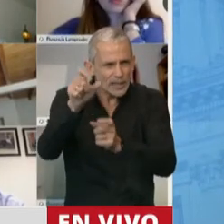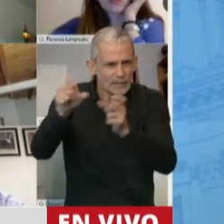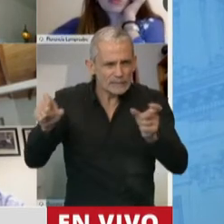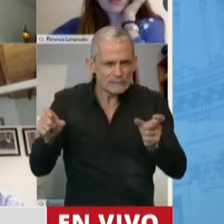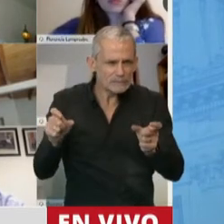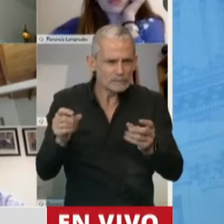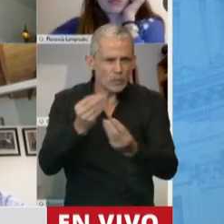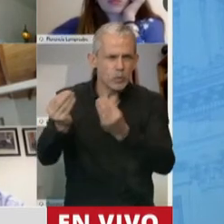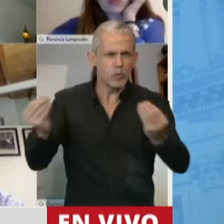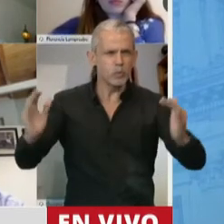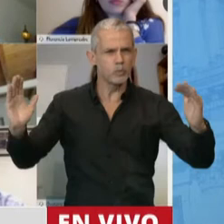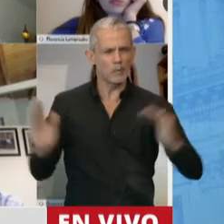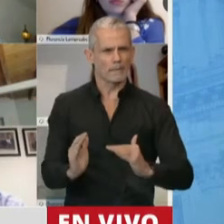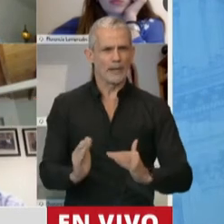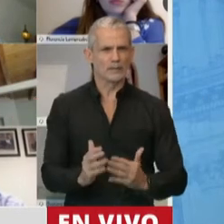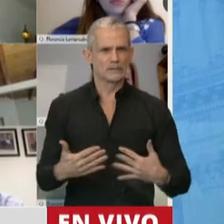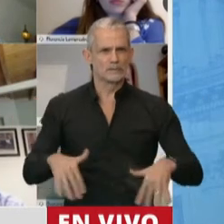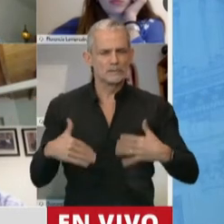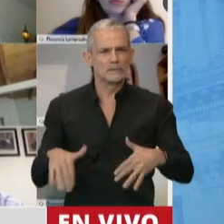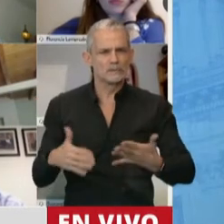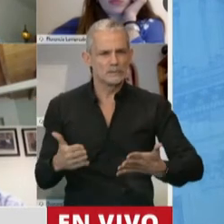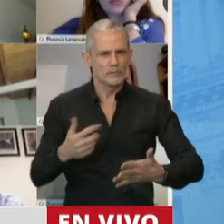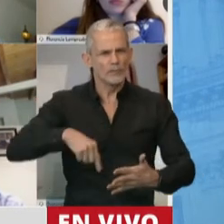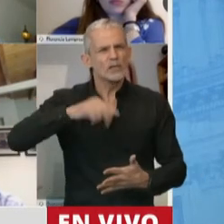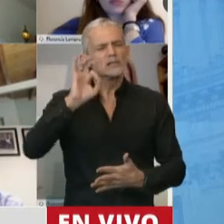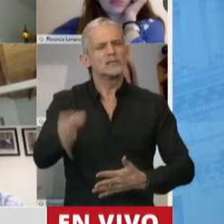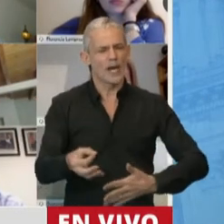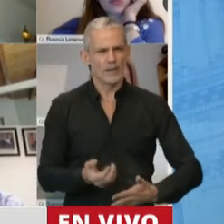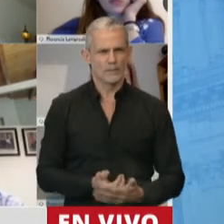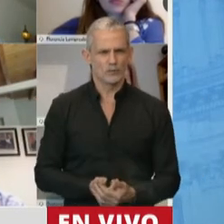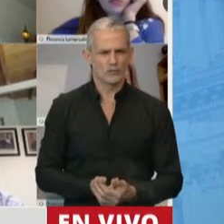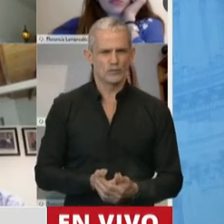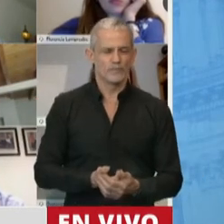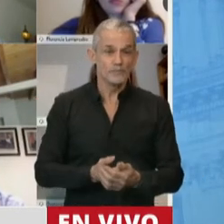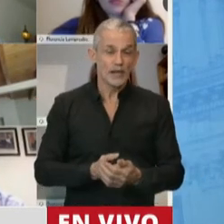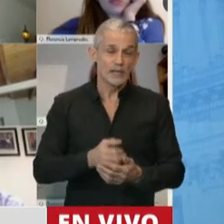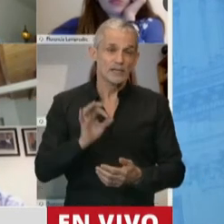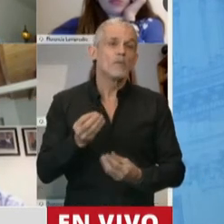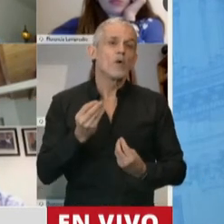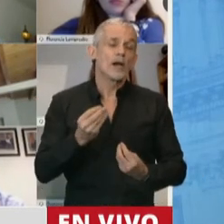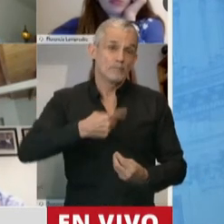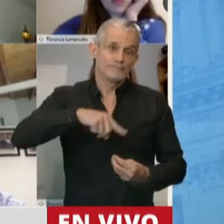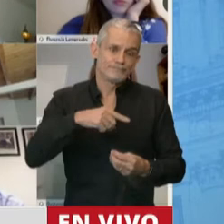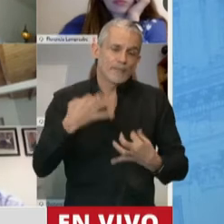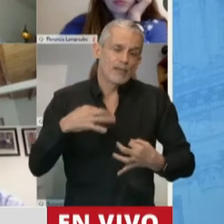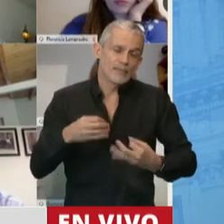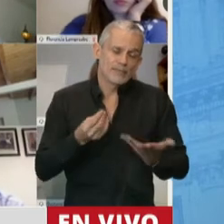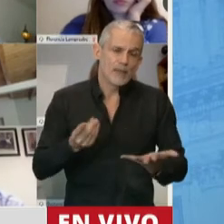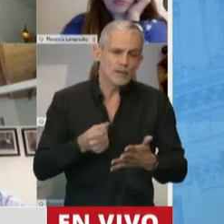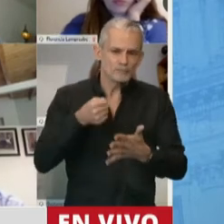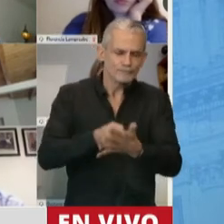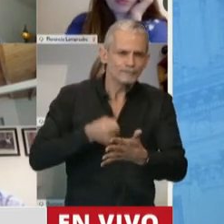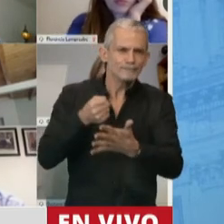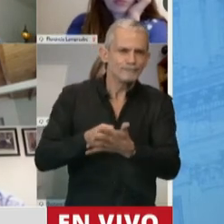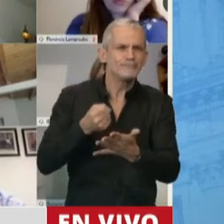dijo, frente a la cual sabemos que necesariamente debemos respaldar y